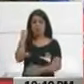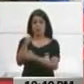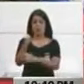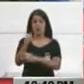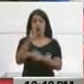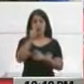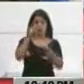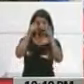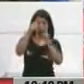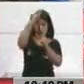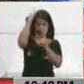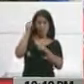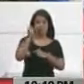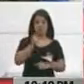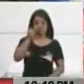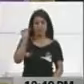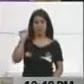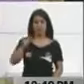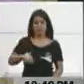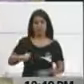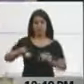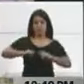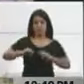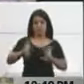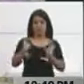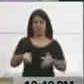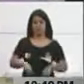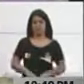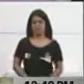era diputado hacía rato.